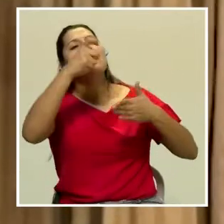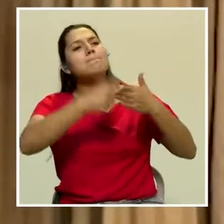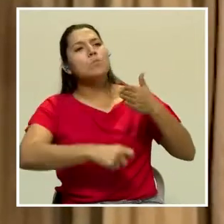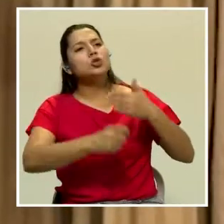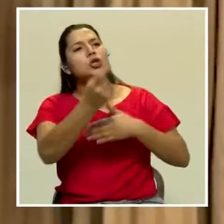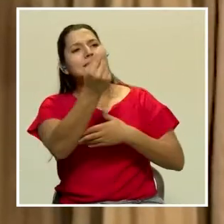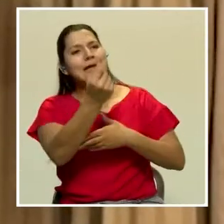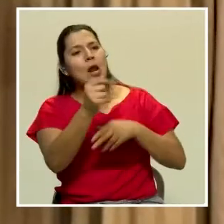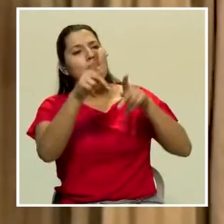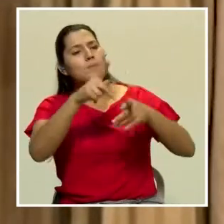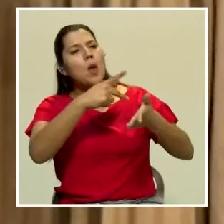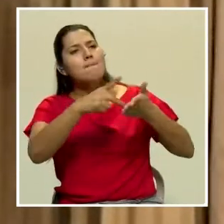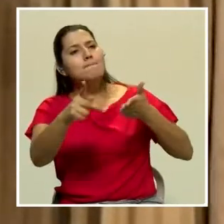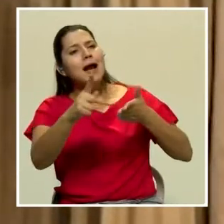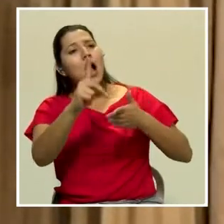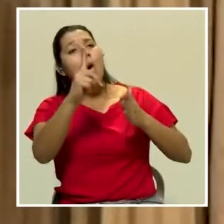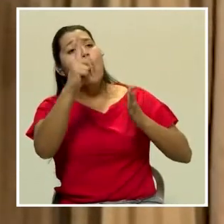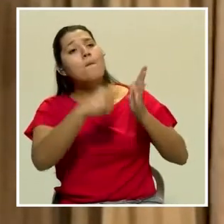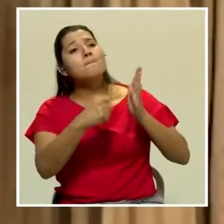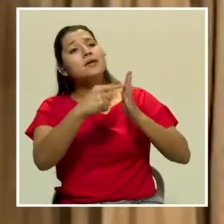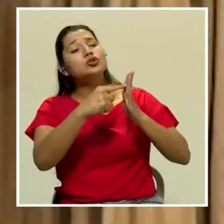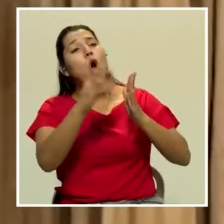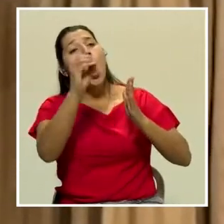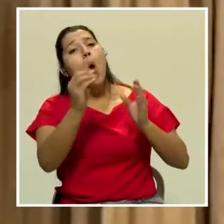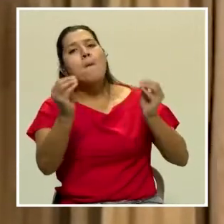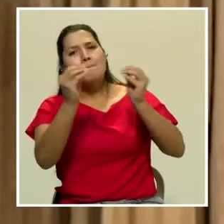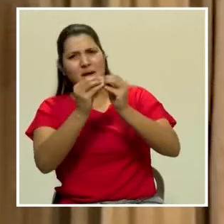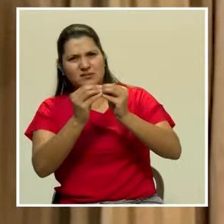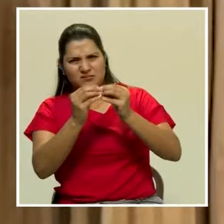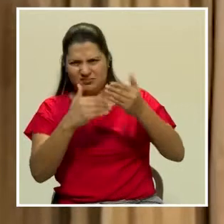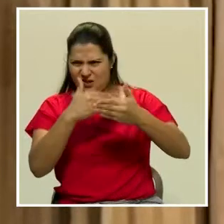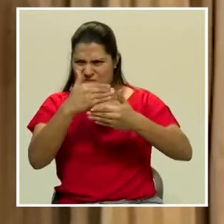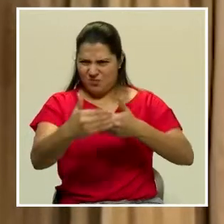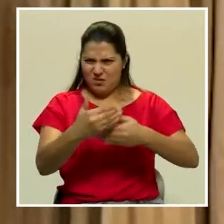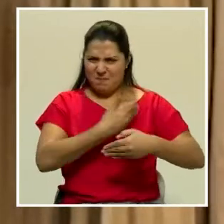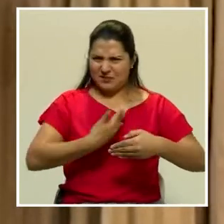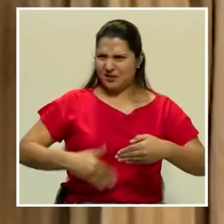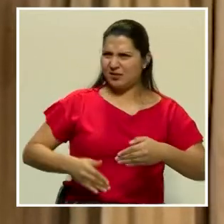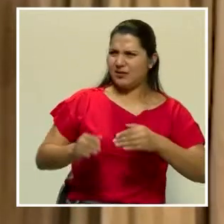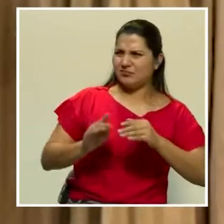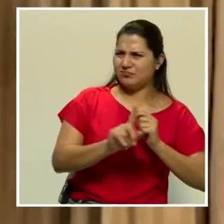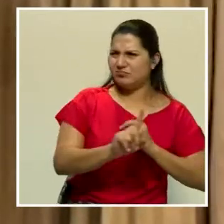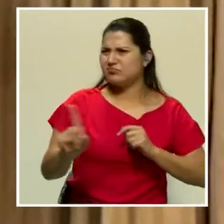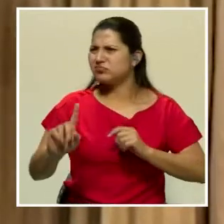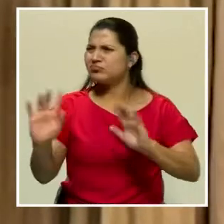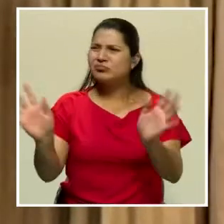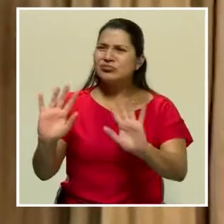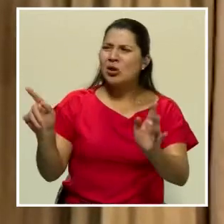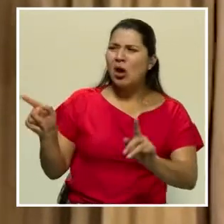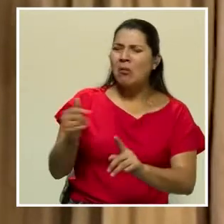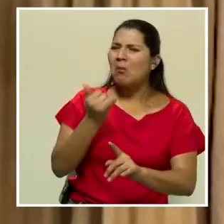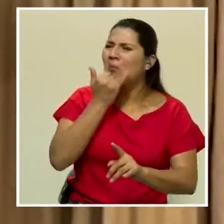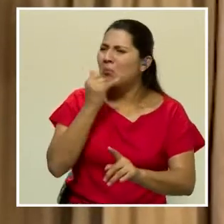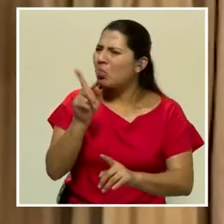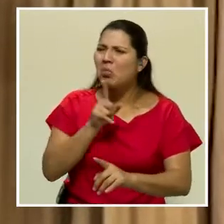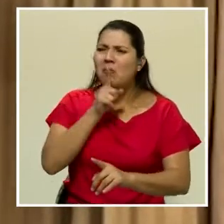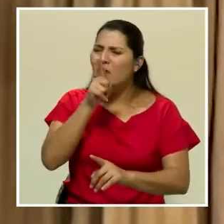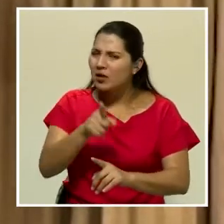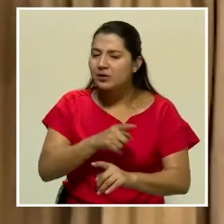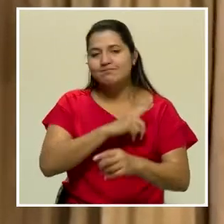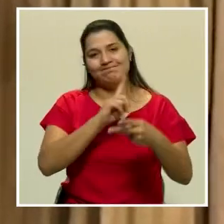el presidente de la República, y la segunda cuando anunció el veto al proyecto de